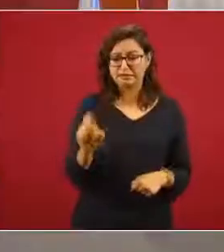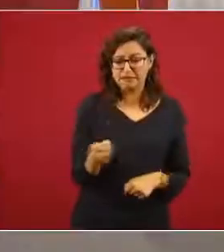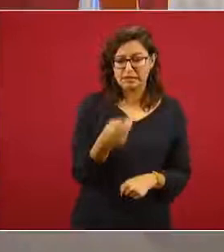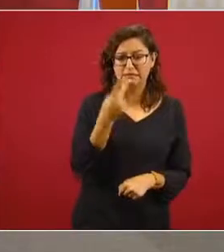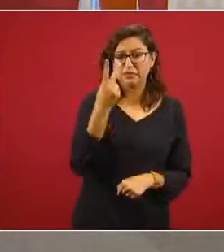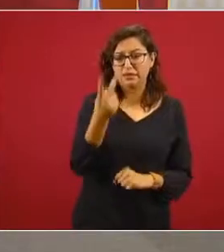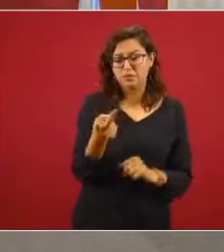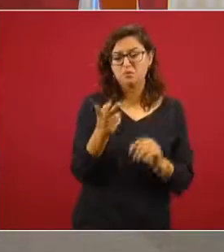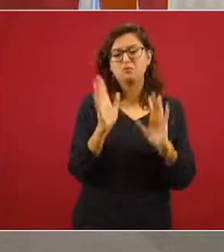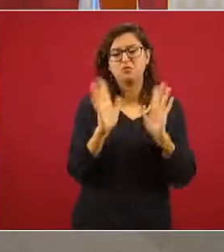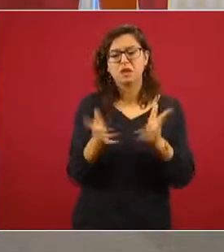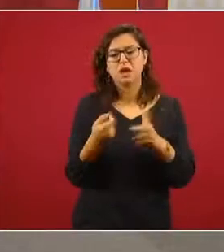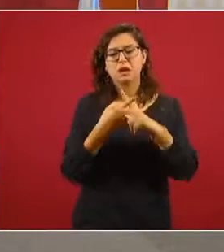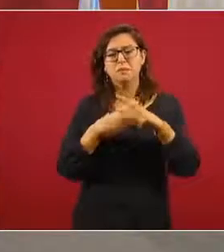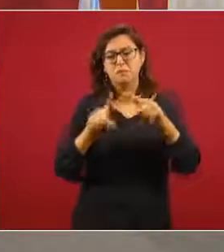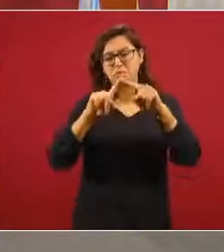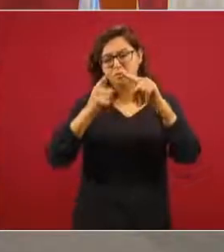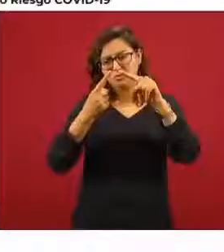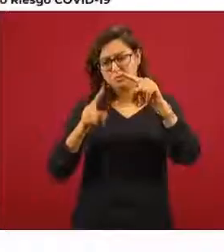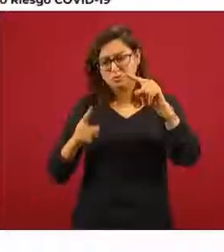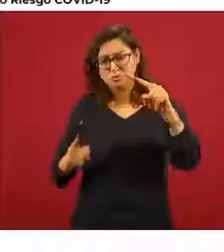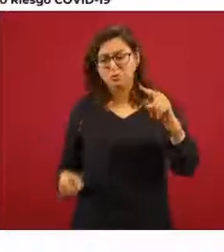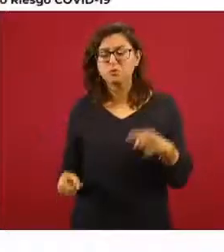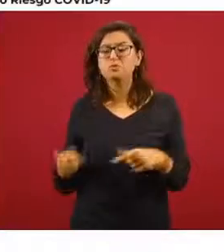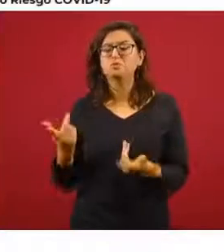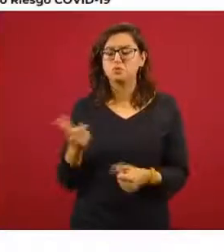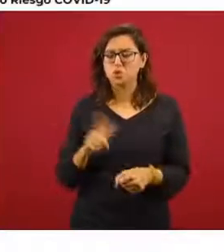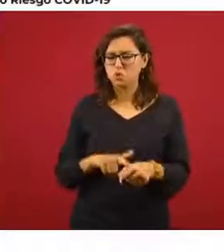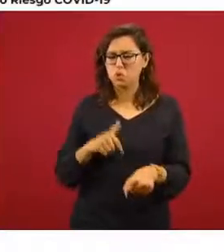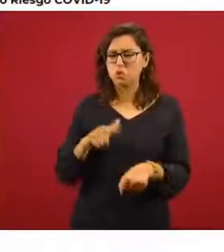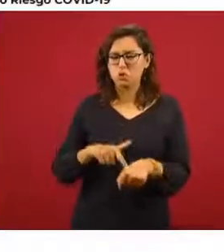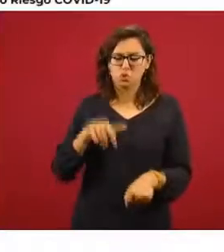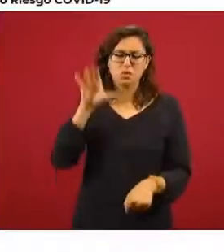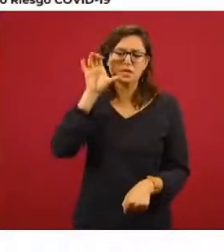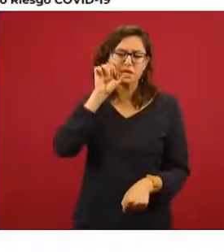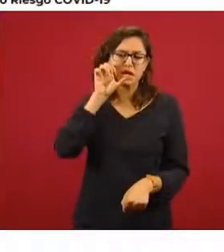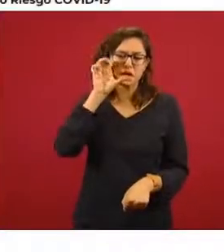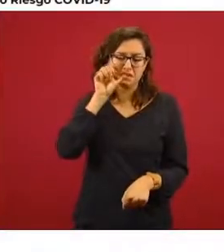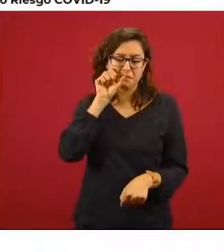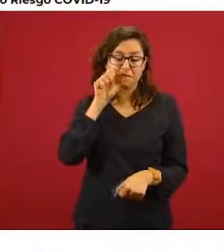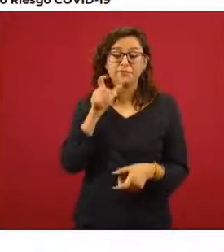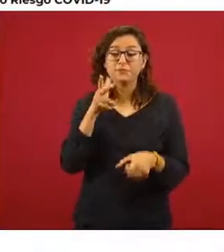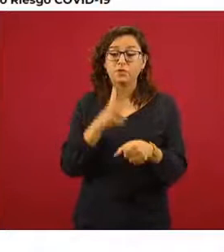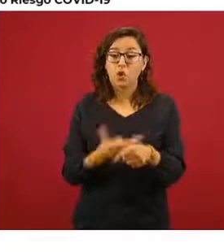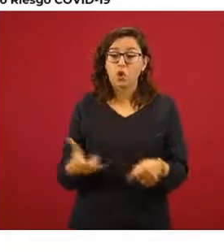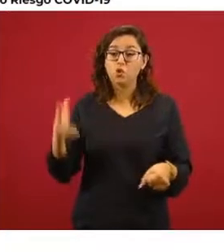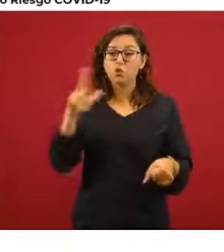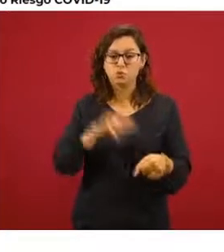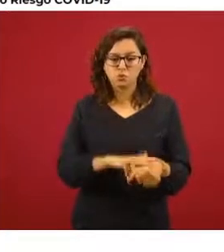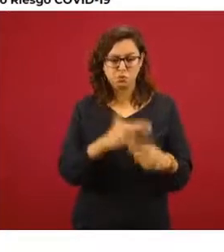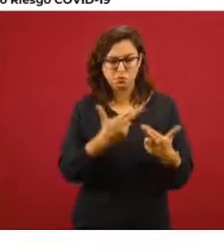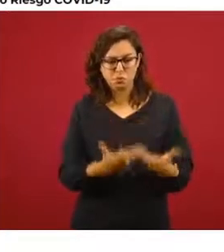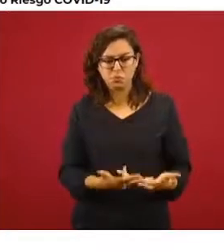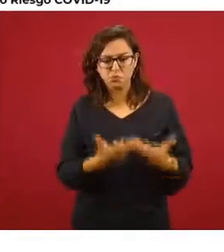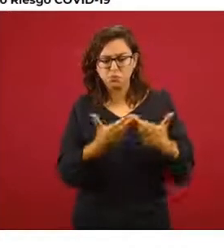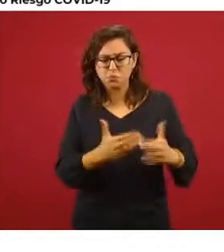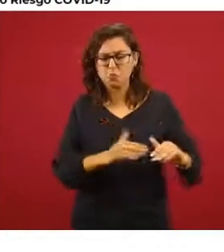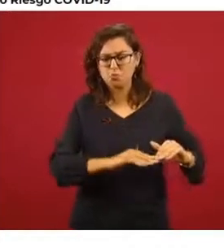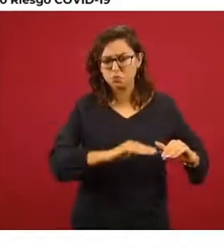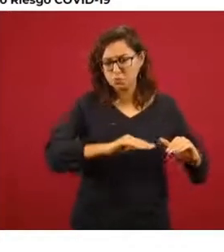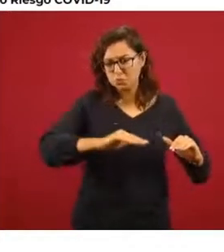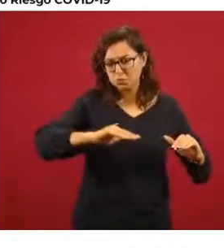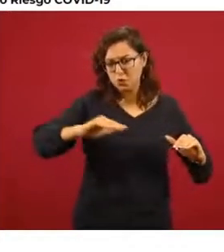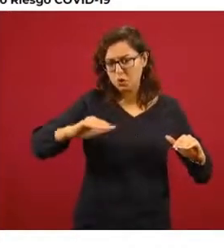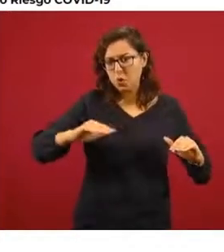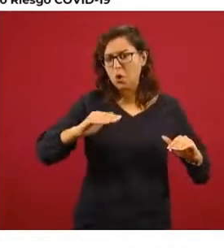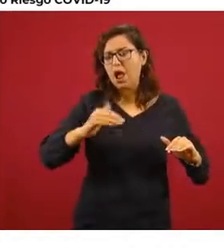posteriormente ha descendido, está en semáforo naranja y vemos en la última que tiene ocupación hospitalaria que siguió en ascenso hasta la